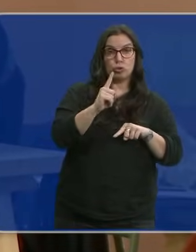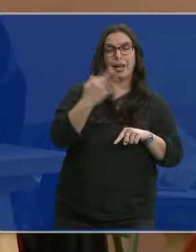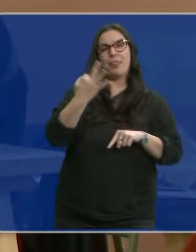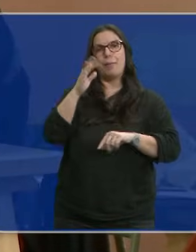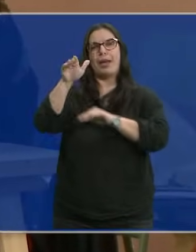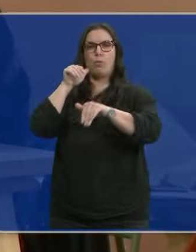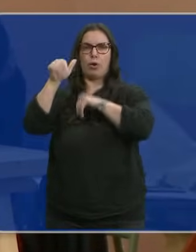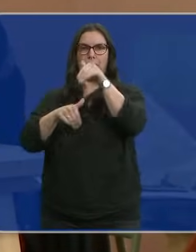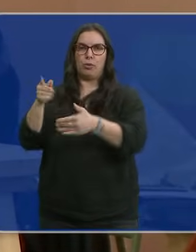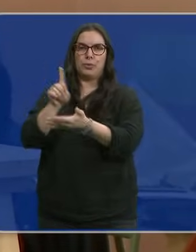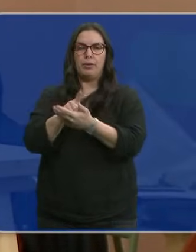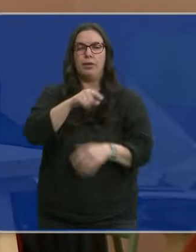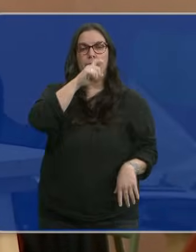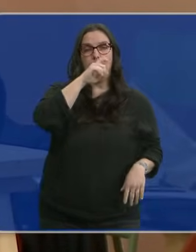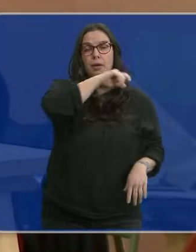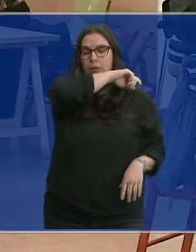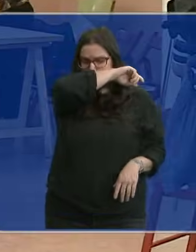deberá convocar de nuevo elecciones.